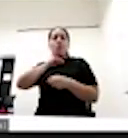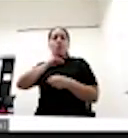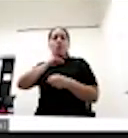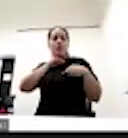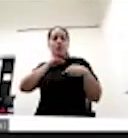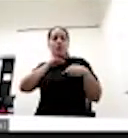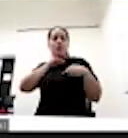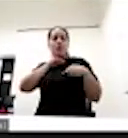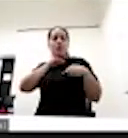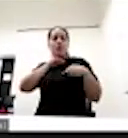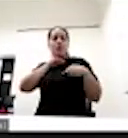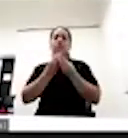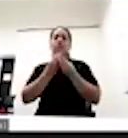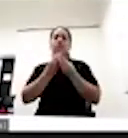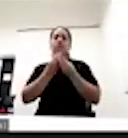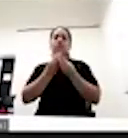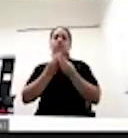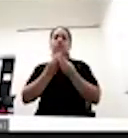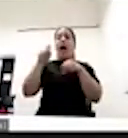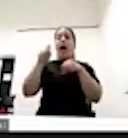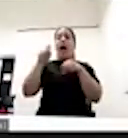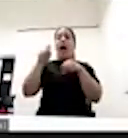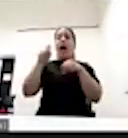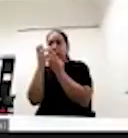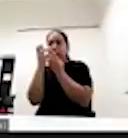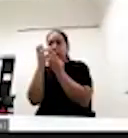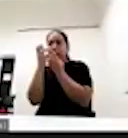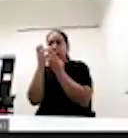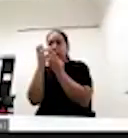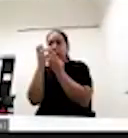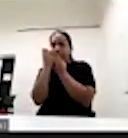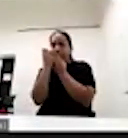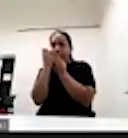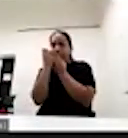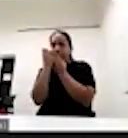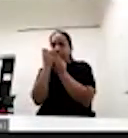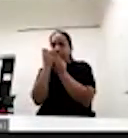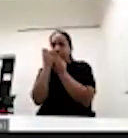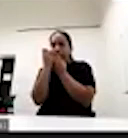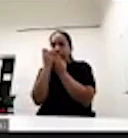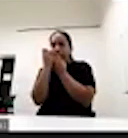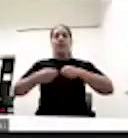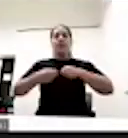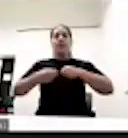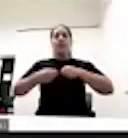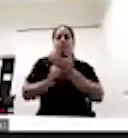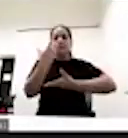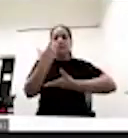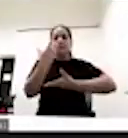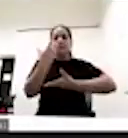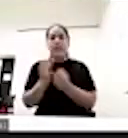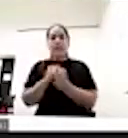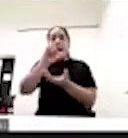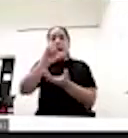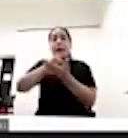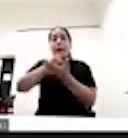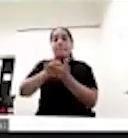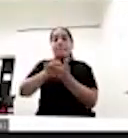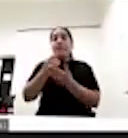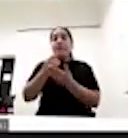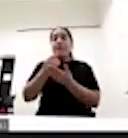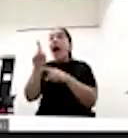algunos quieren callar. Puede incluso atraer diferentes voces de todos